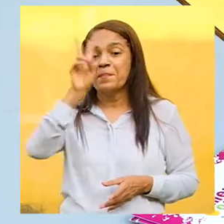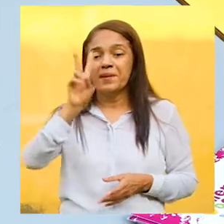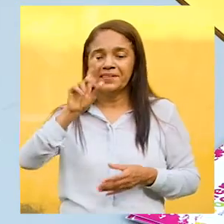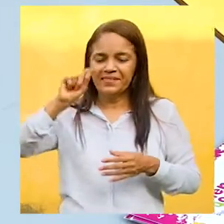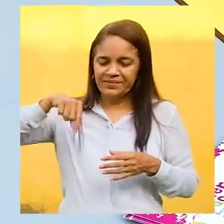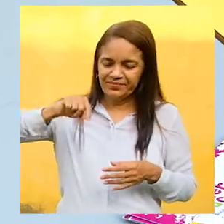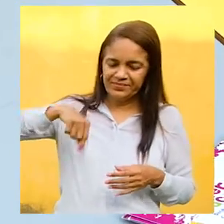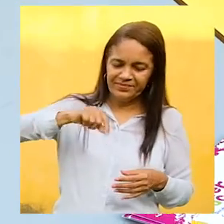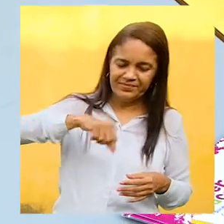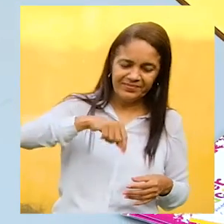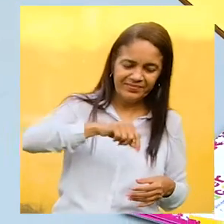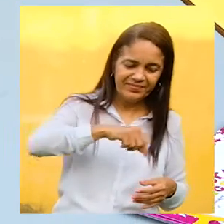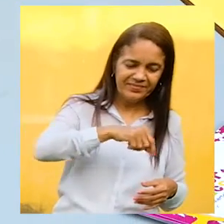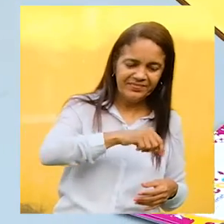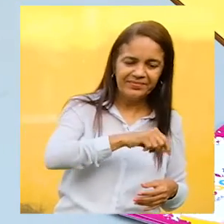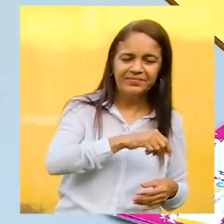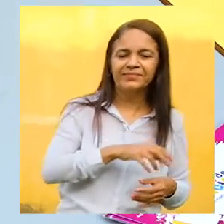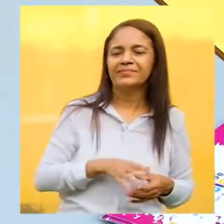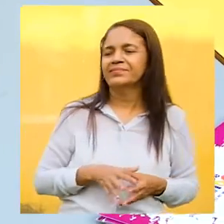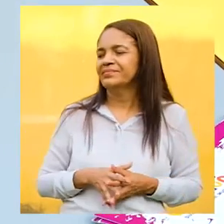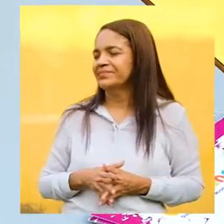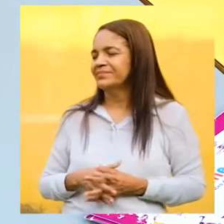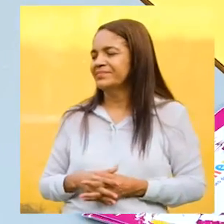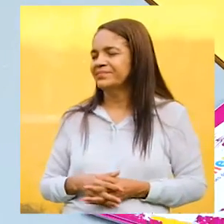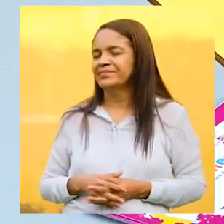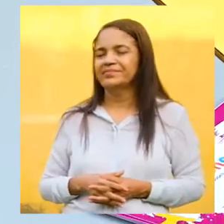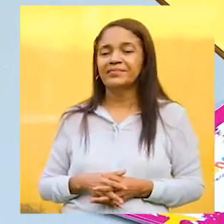patilla quede marcada.